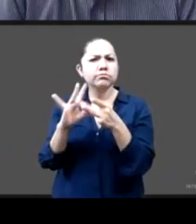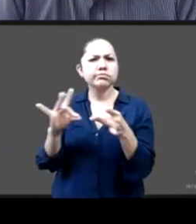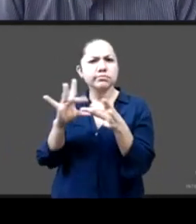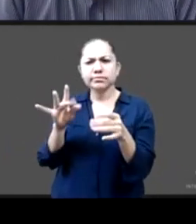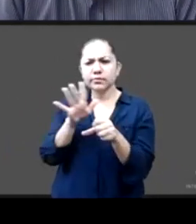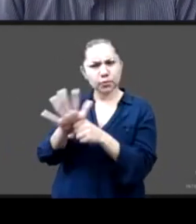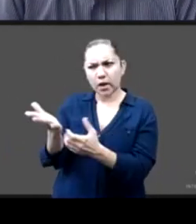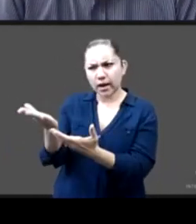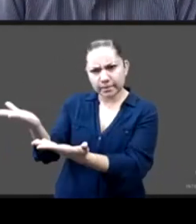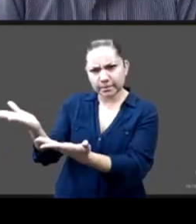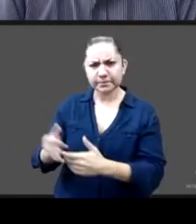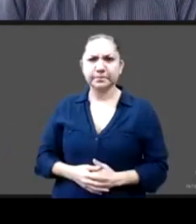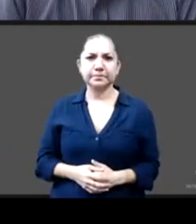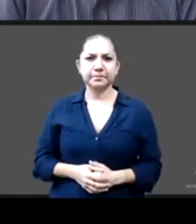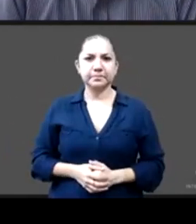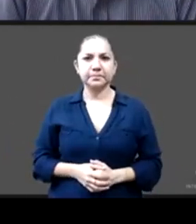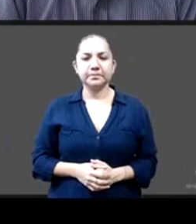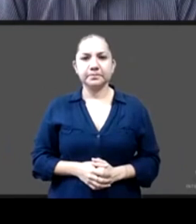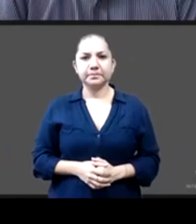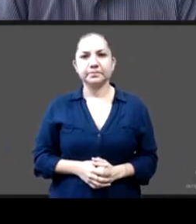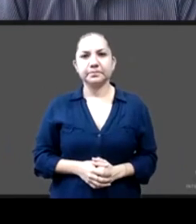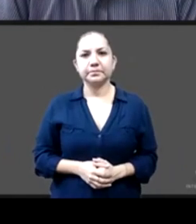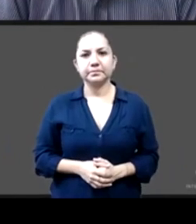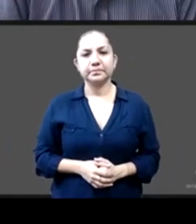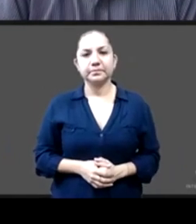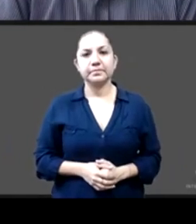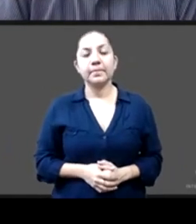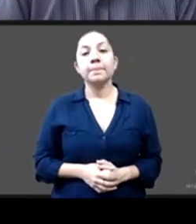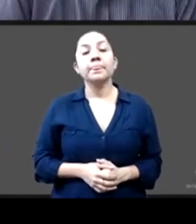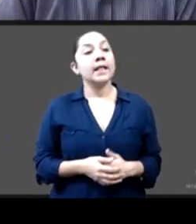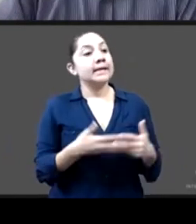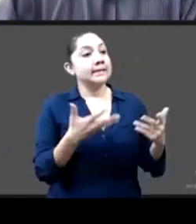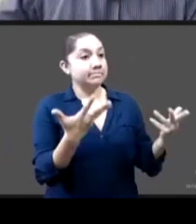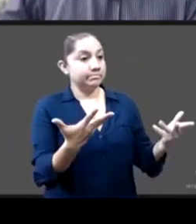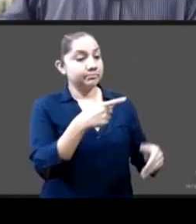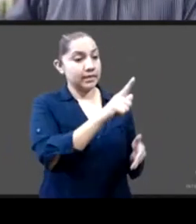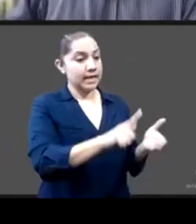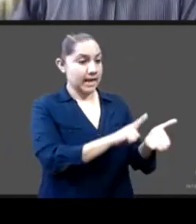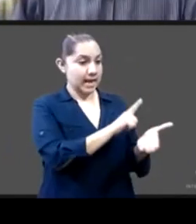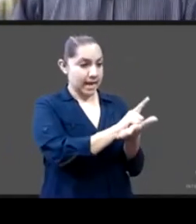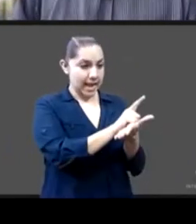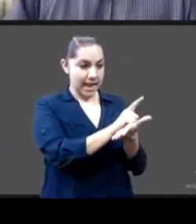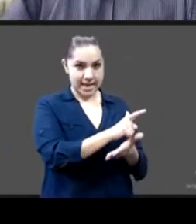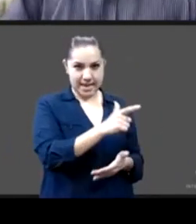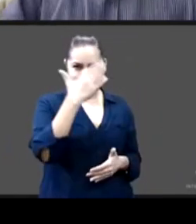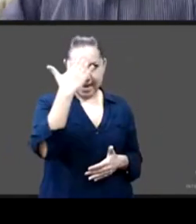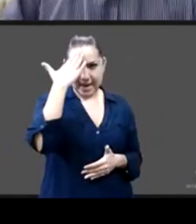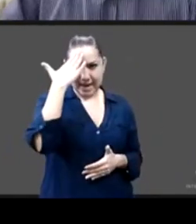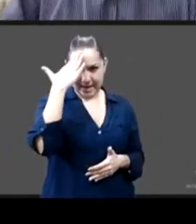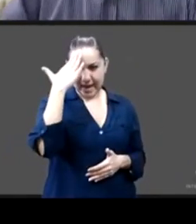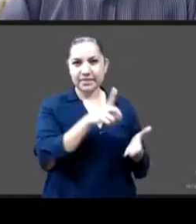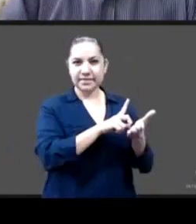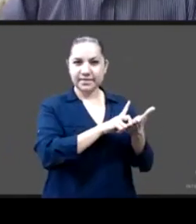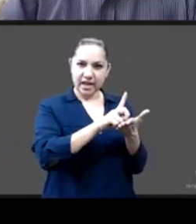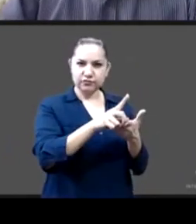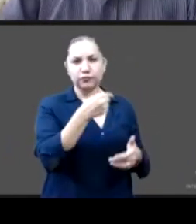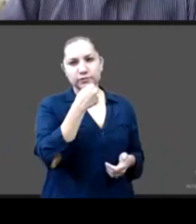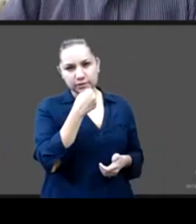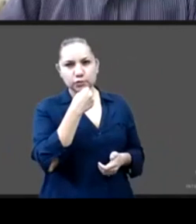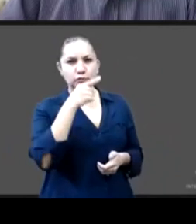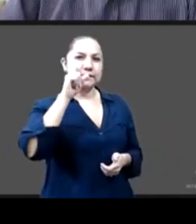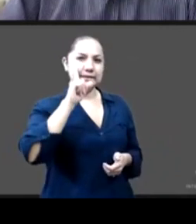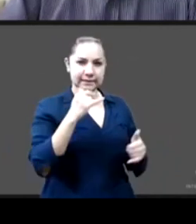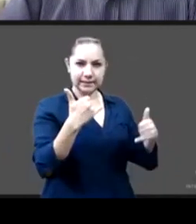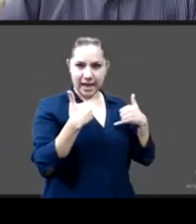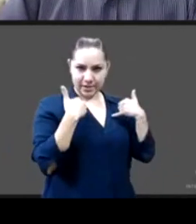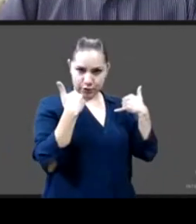Bien, bueno, la Ley General de Derechos de Niños, Niñas y Adolescentes ya es un marco que